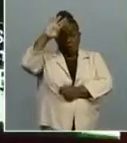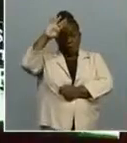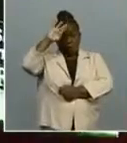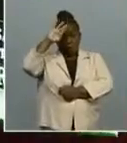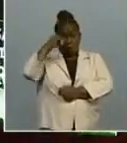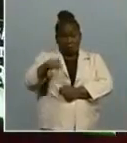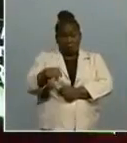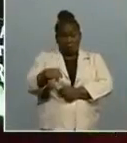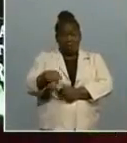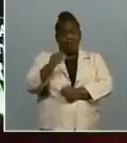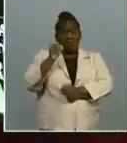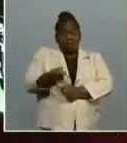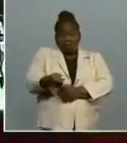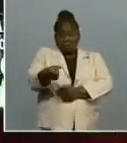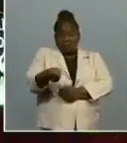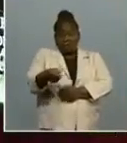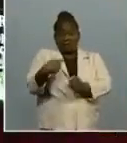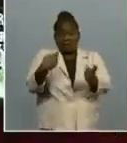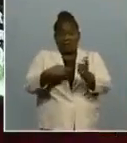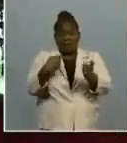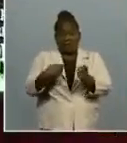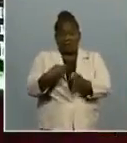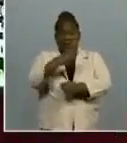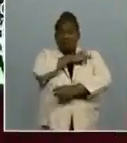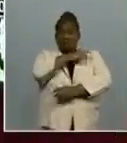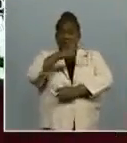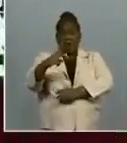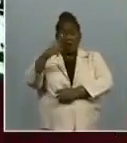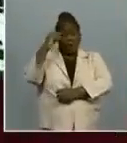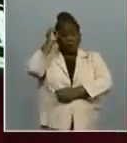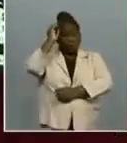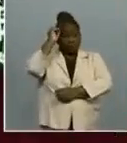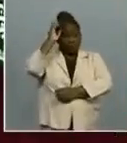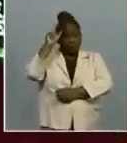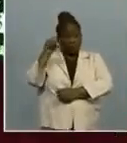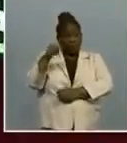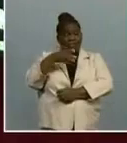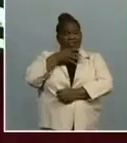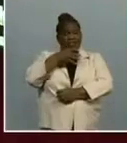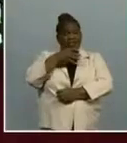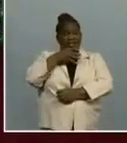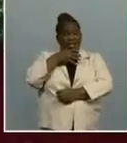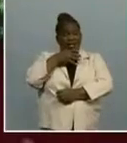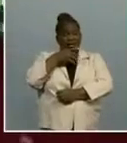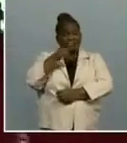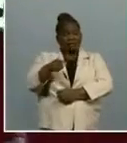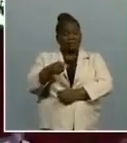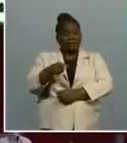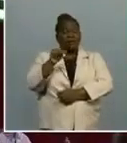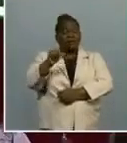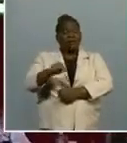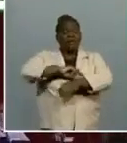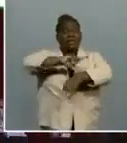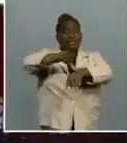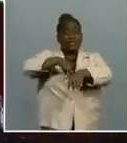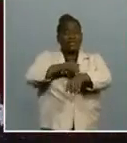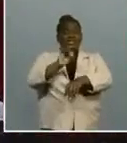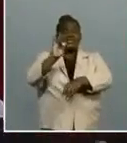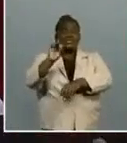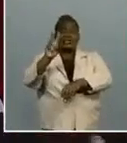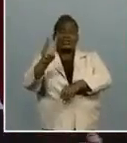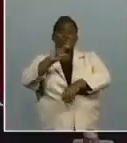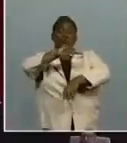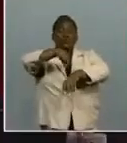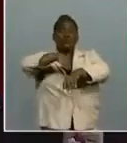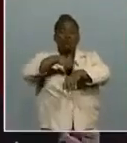vísperas de aquellos combates el valor y el genio de fidel brillando en la organización de la batalla para que durará menos de 72 horas